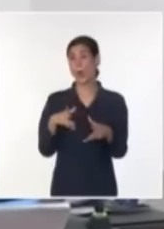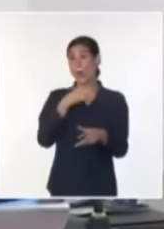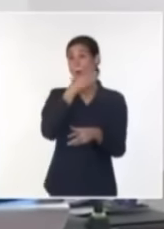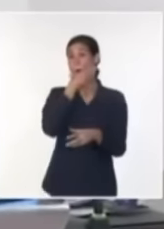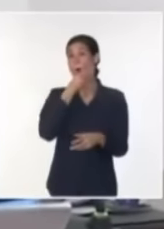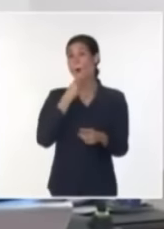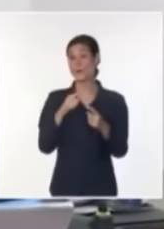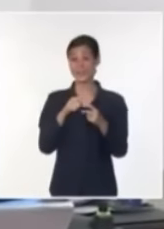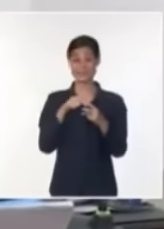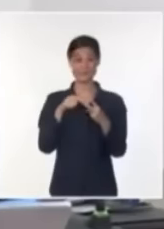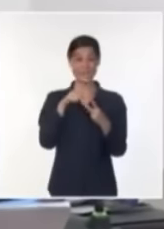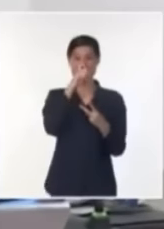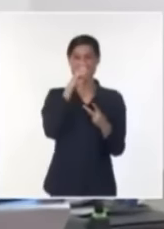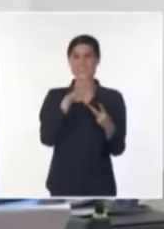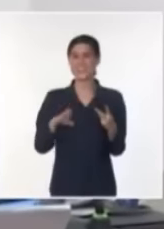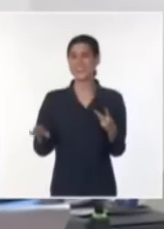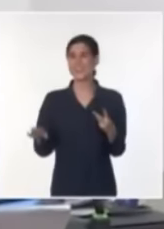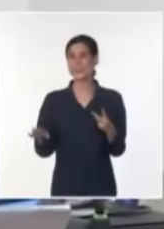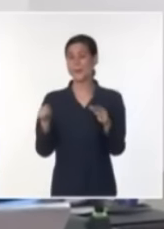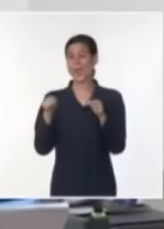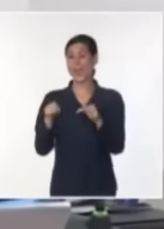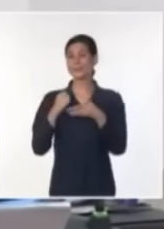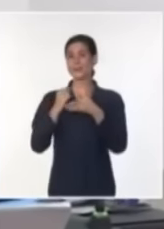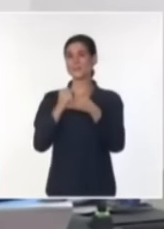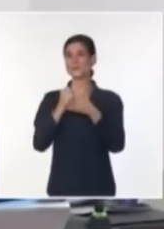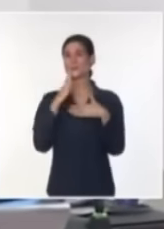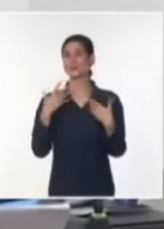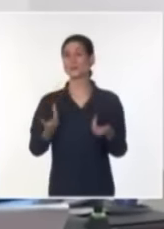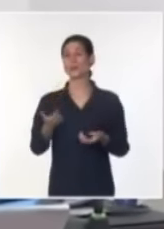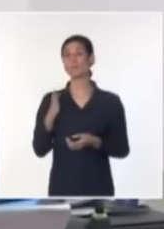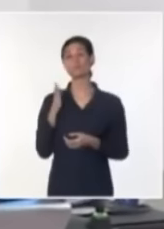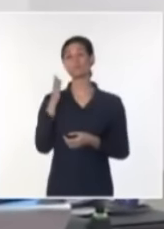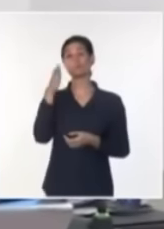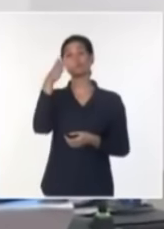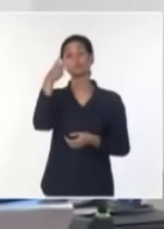Y estamos viviendo tiempos muy duros, pero los tiempos muy duros foguean,